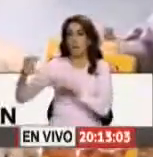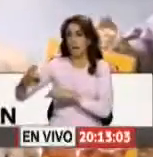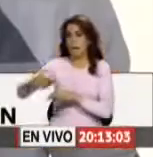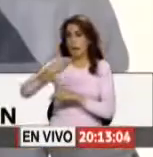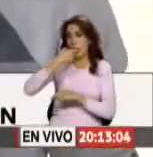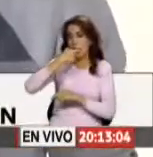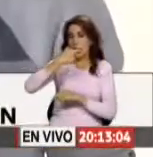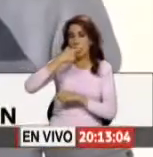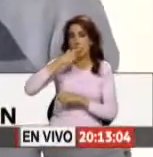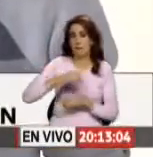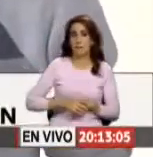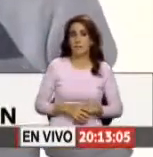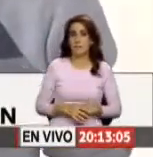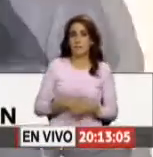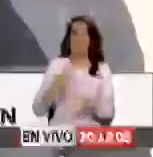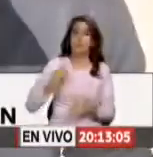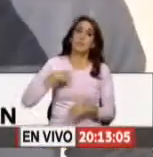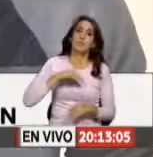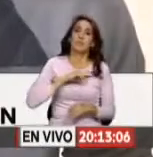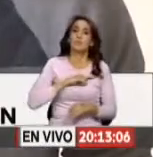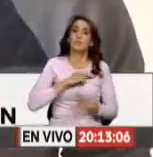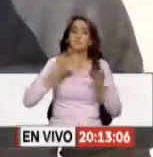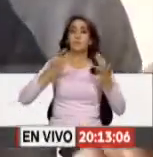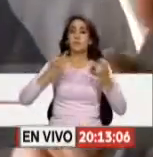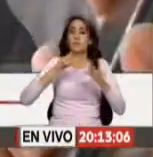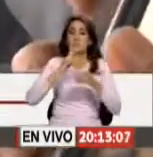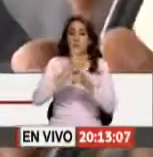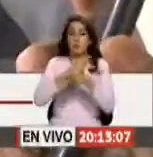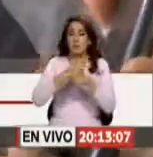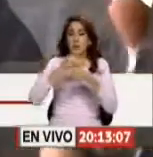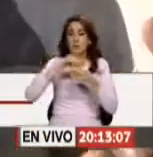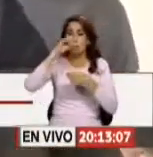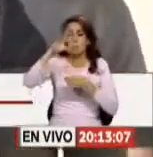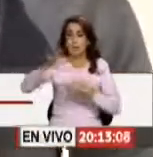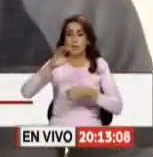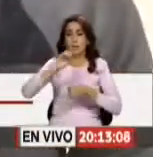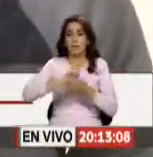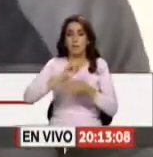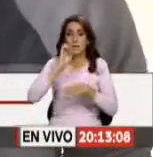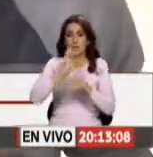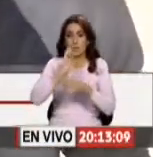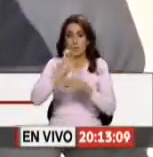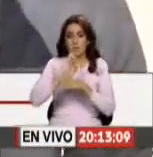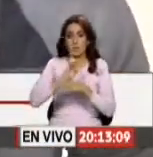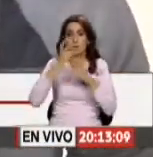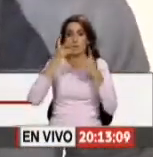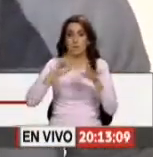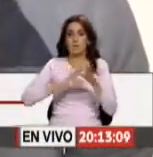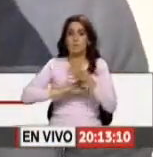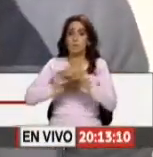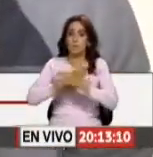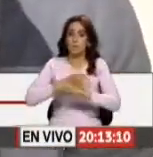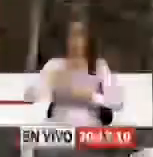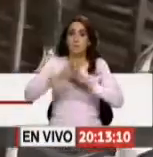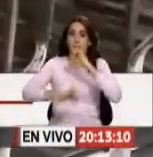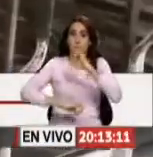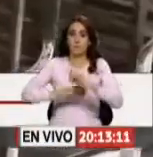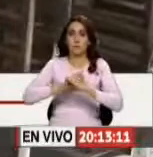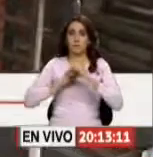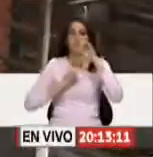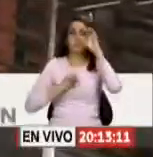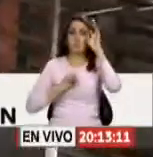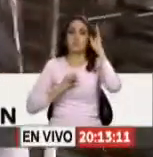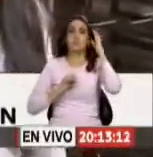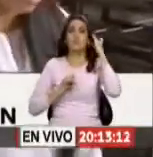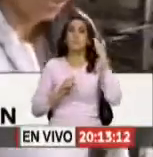Nuestra expectativa en realidad es hacer conocer nuestro producto a nivel nacional y Dios mediante internacionalmente. Se